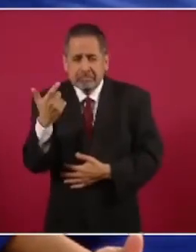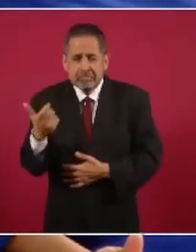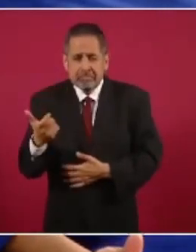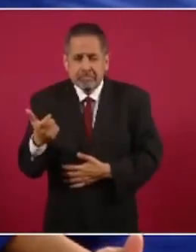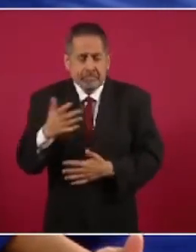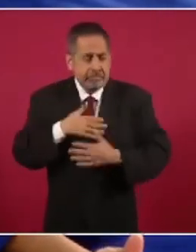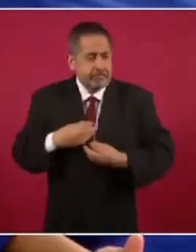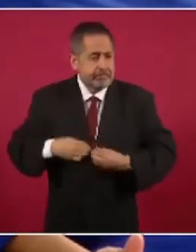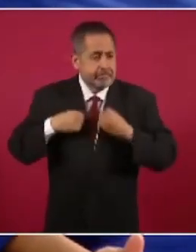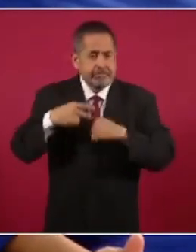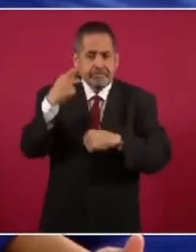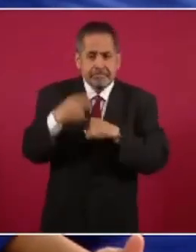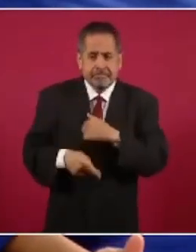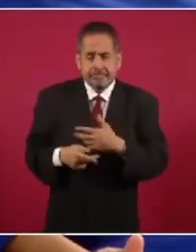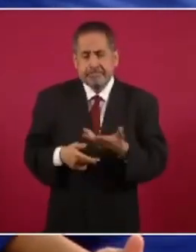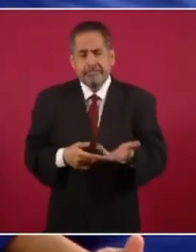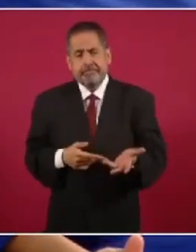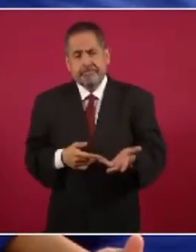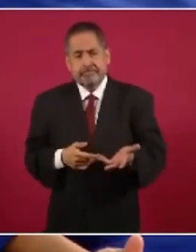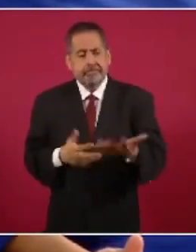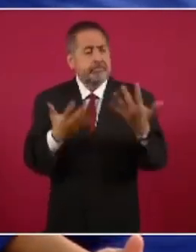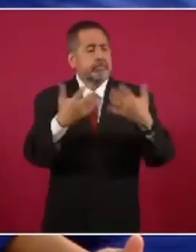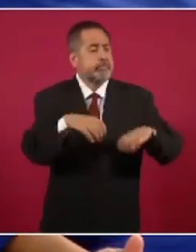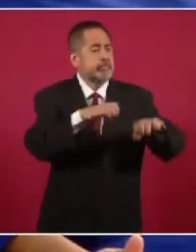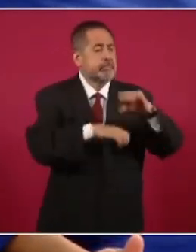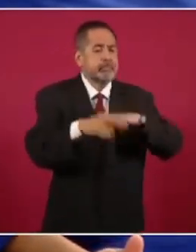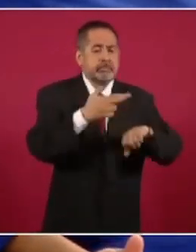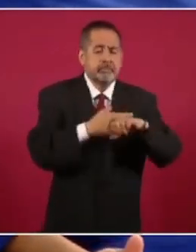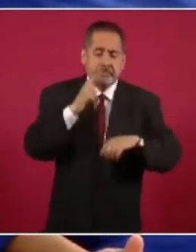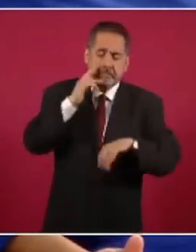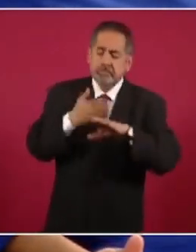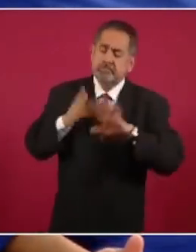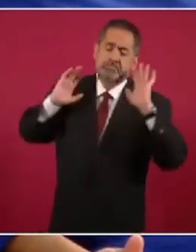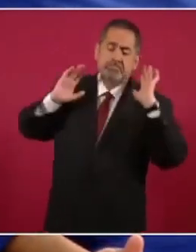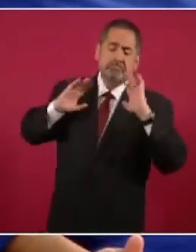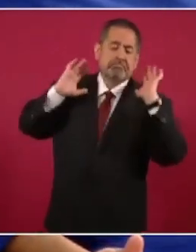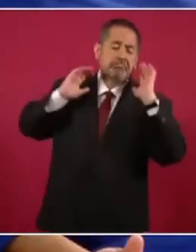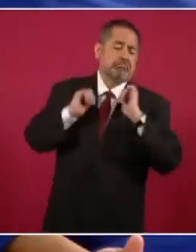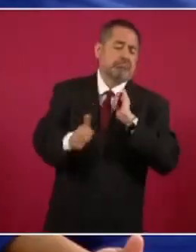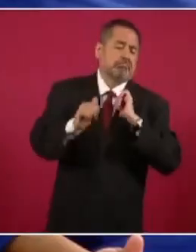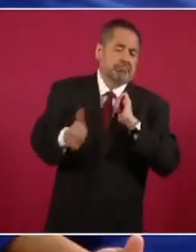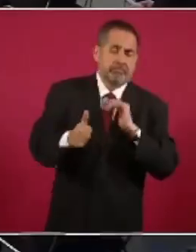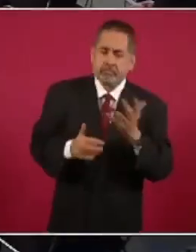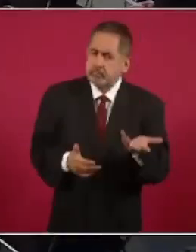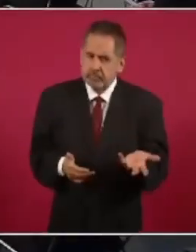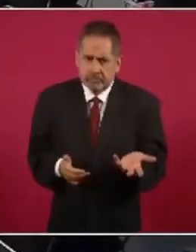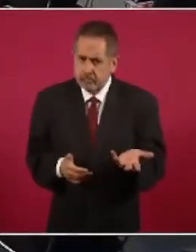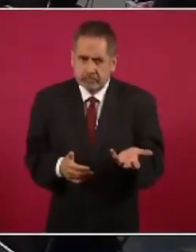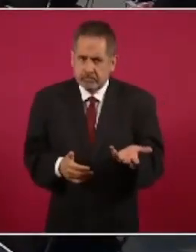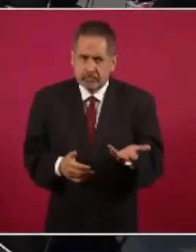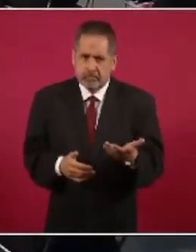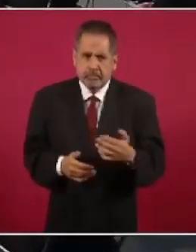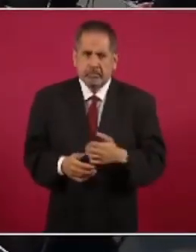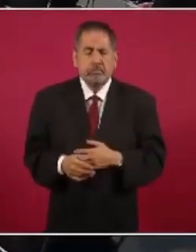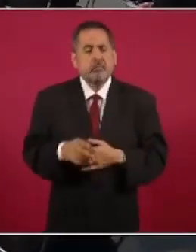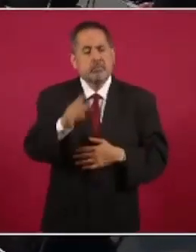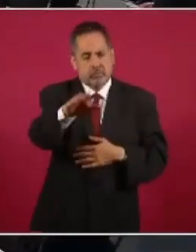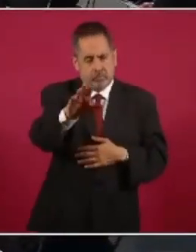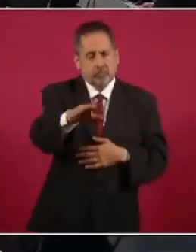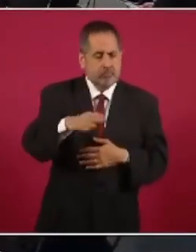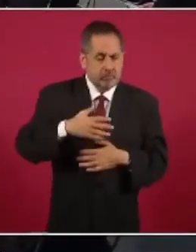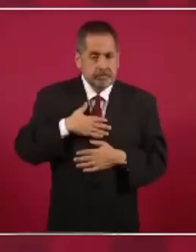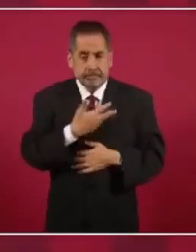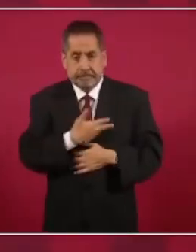la vida de esta manera. Y las empresas no se hacen responsables de absolutamente, ¿sí?, nada. Sí, nosotros estamos buscando que todo